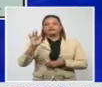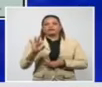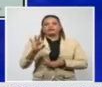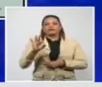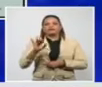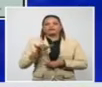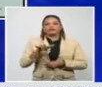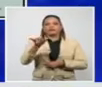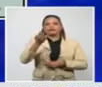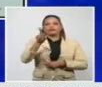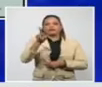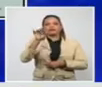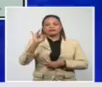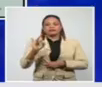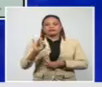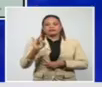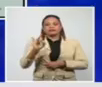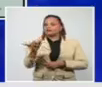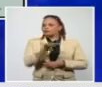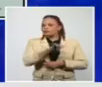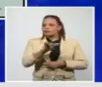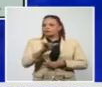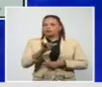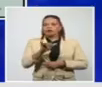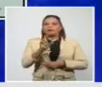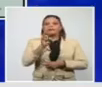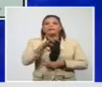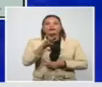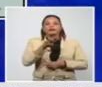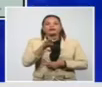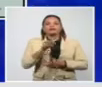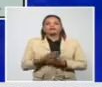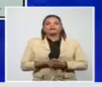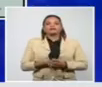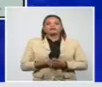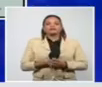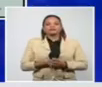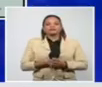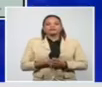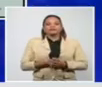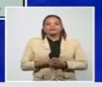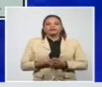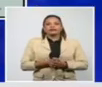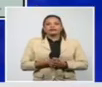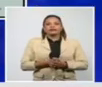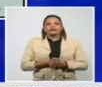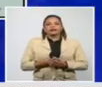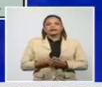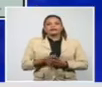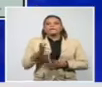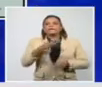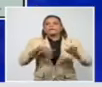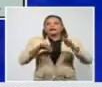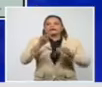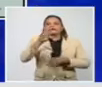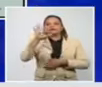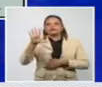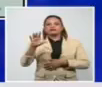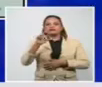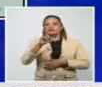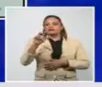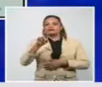Boyeros 27, al igual que Marianao, Playa 25, Cerro 23, Habana